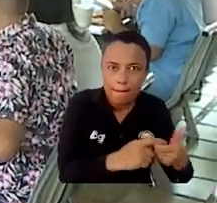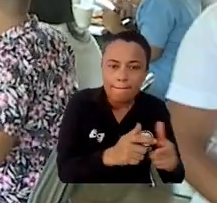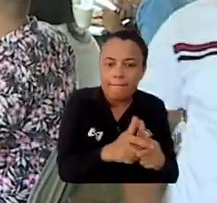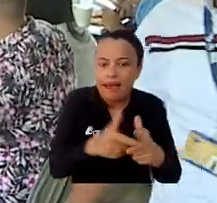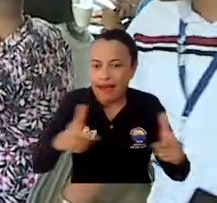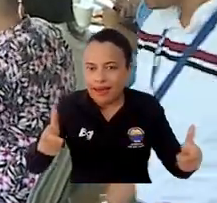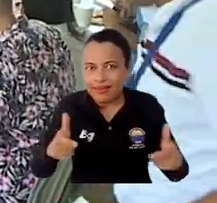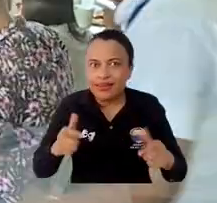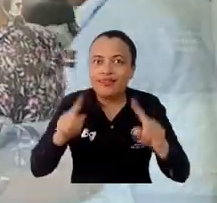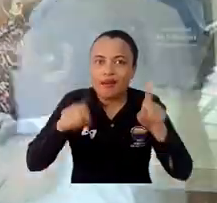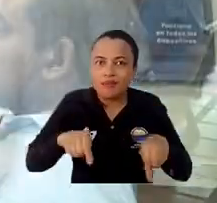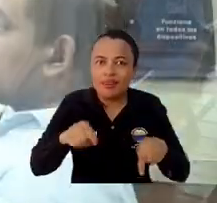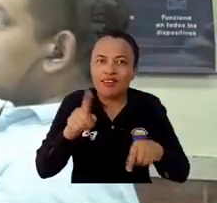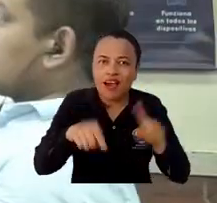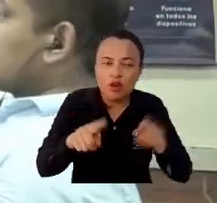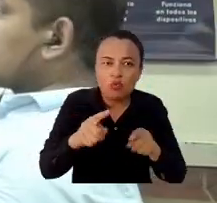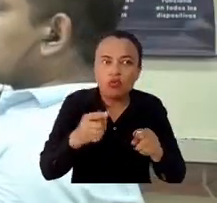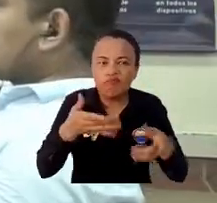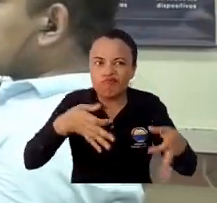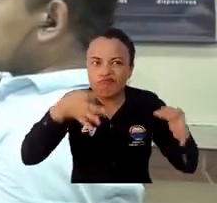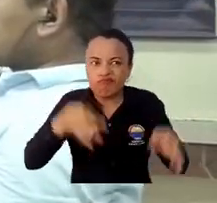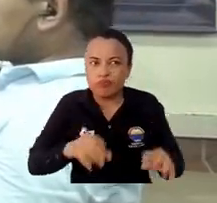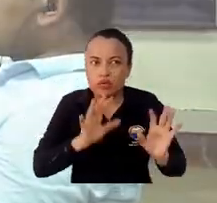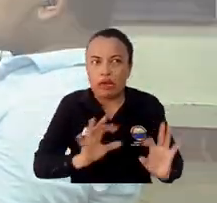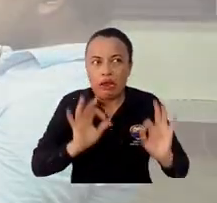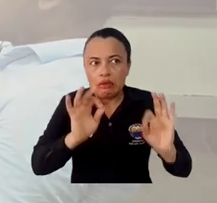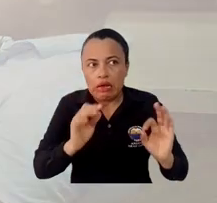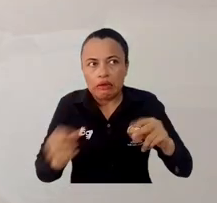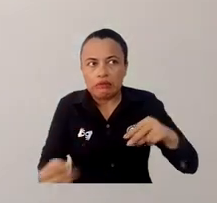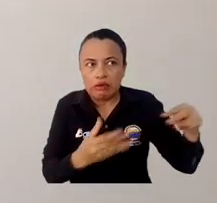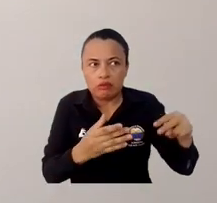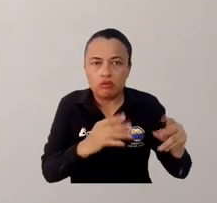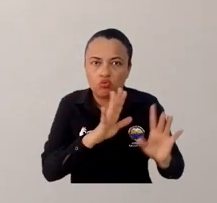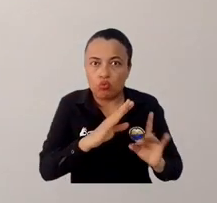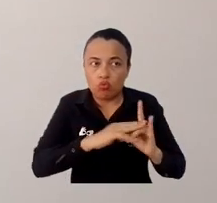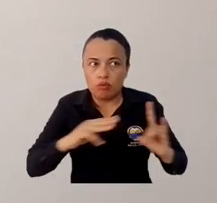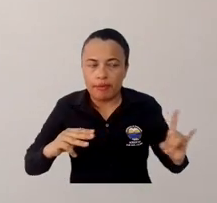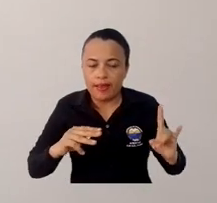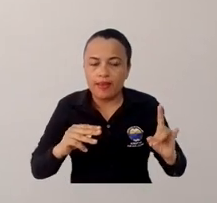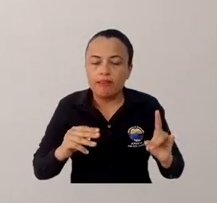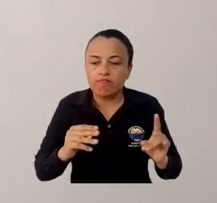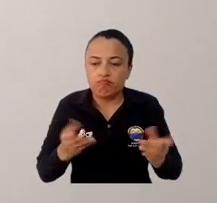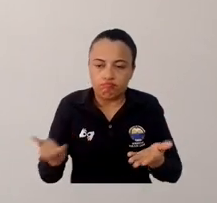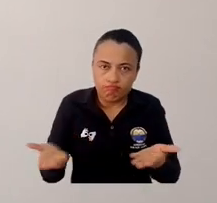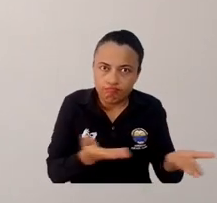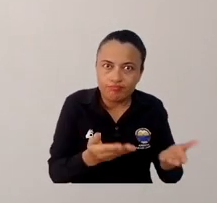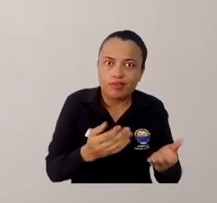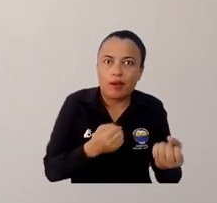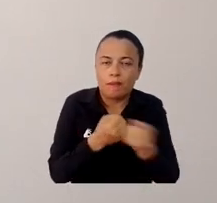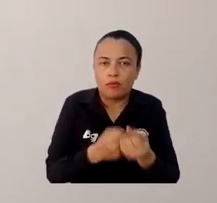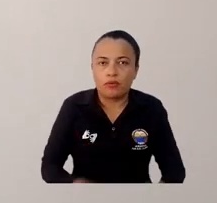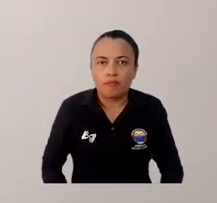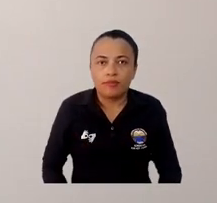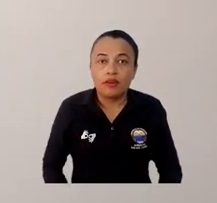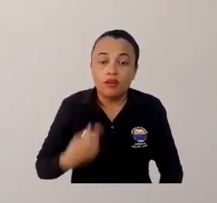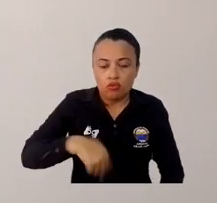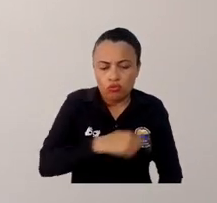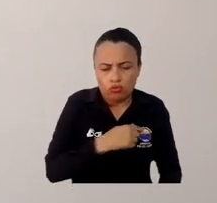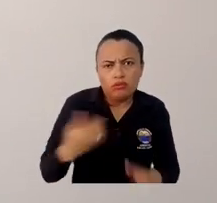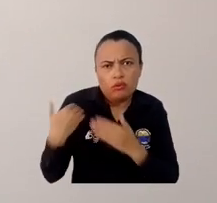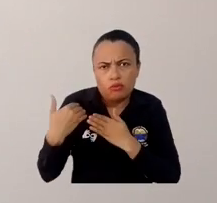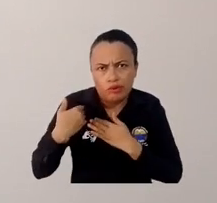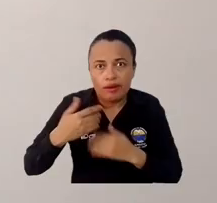han decidido creer en la calidad de Unimagdalena. Mensaje a la comunidad estudiantil: así como tenemos derechos, tenemos deberes, vamos a